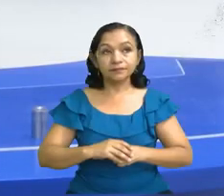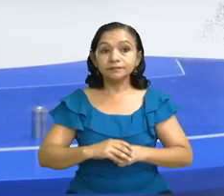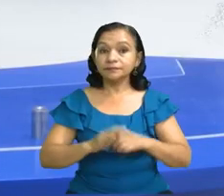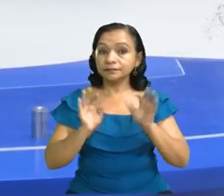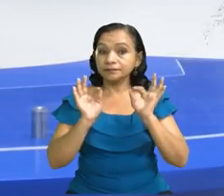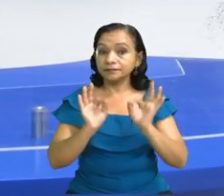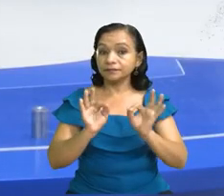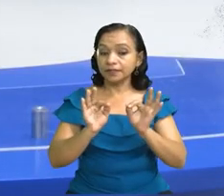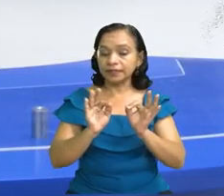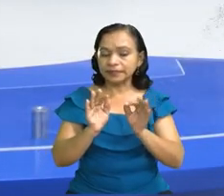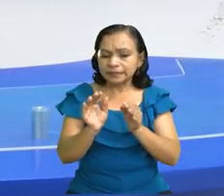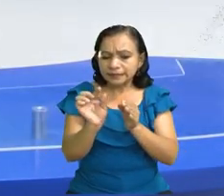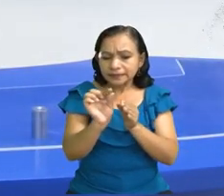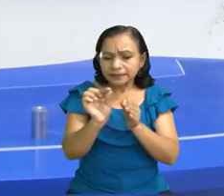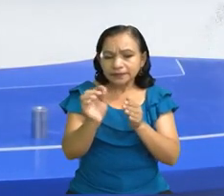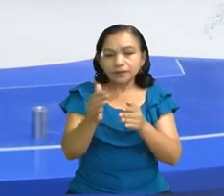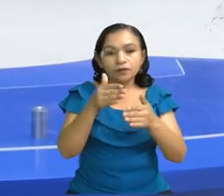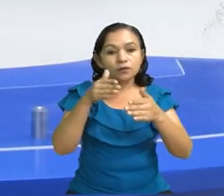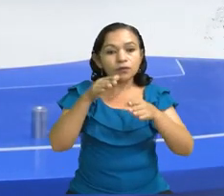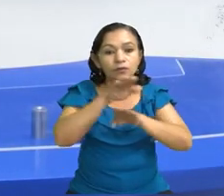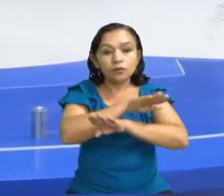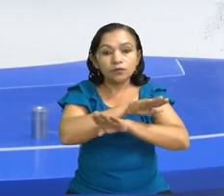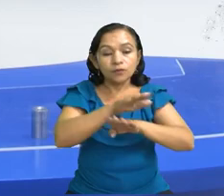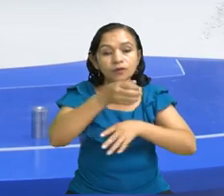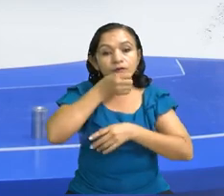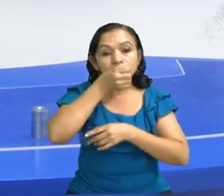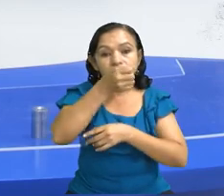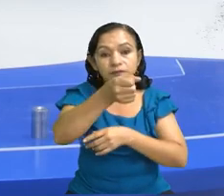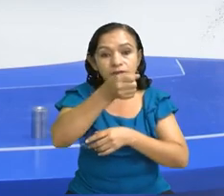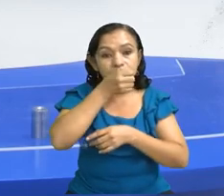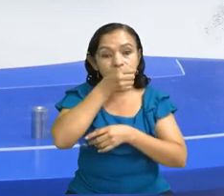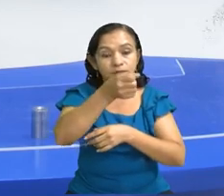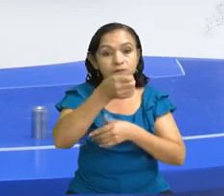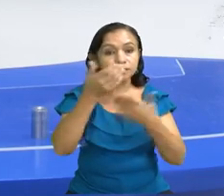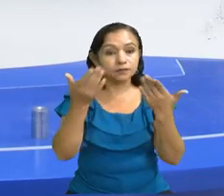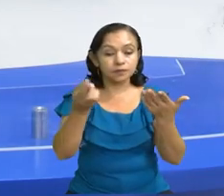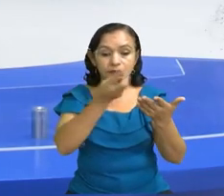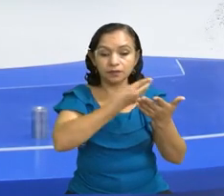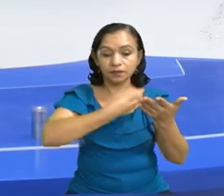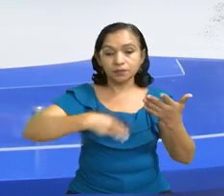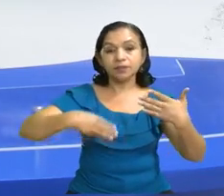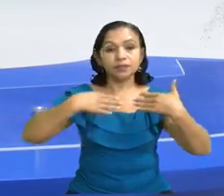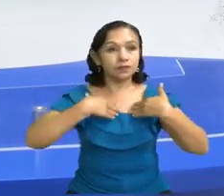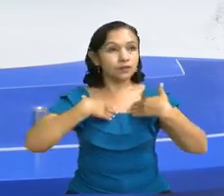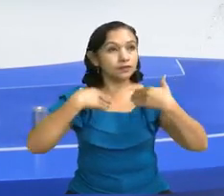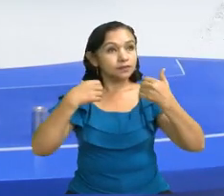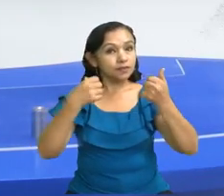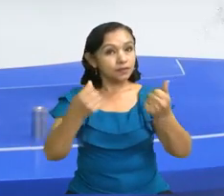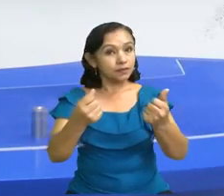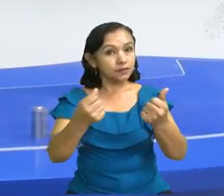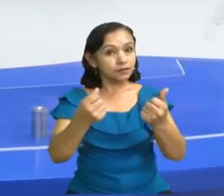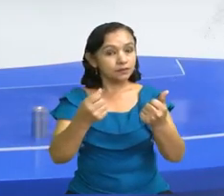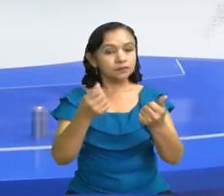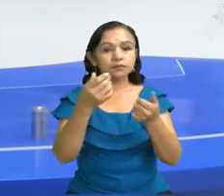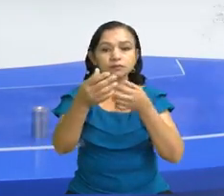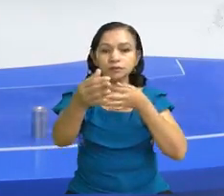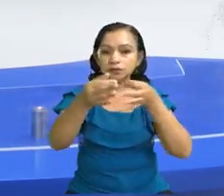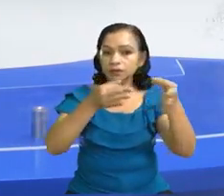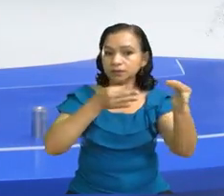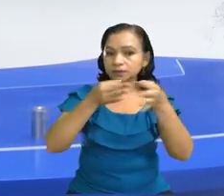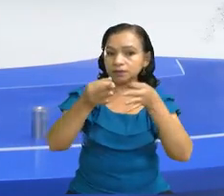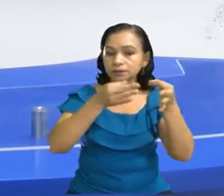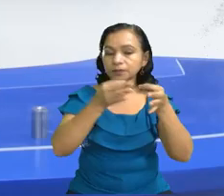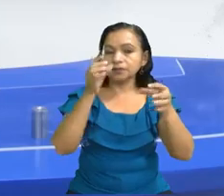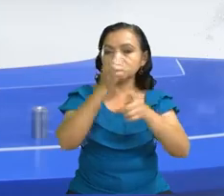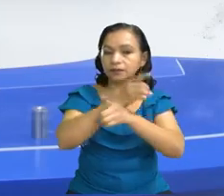Bien, y hace pocos momentos finalizó una conferencia de prensa de parte del Ministerio de Salud en la que nos explican las medidas